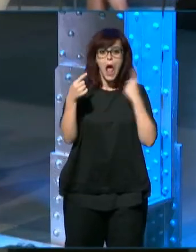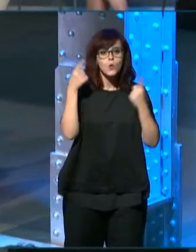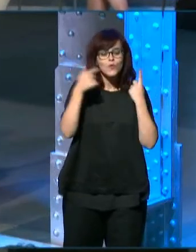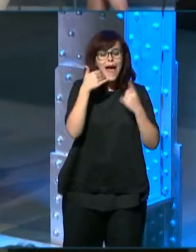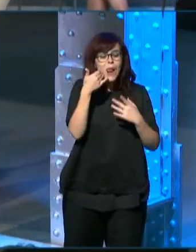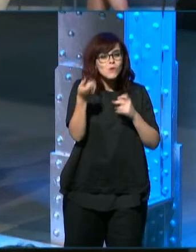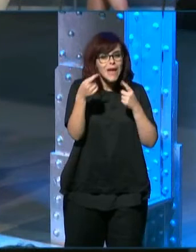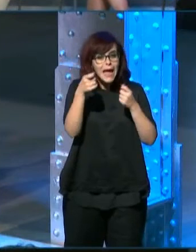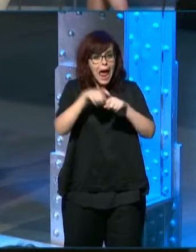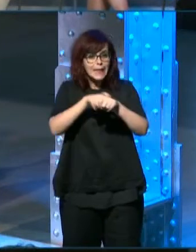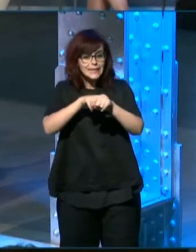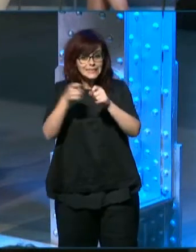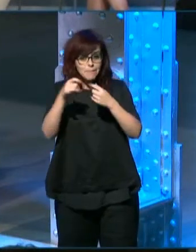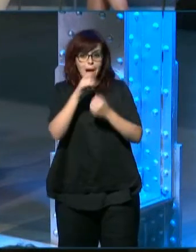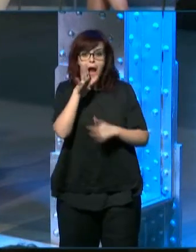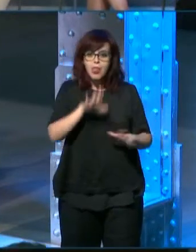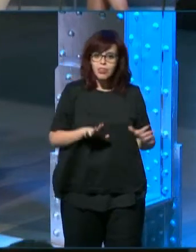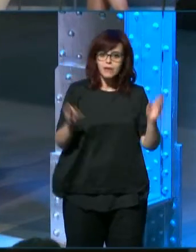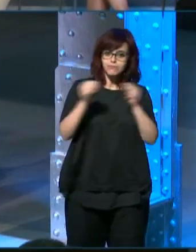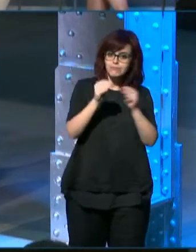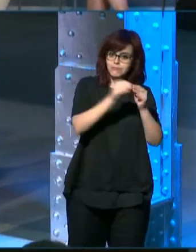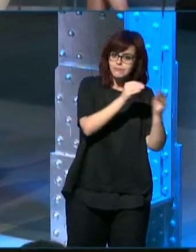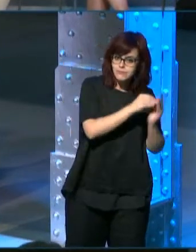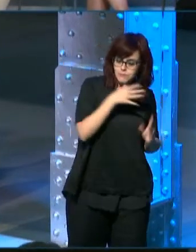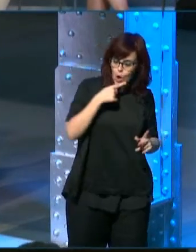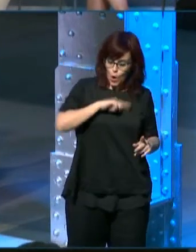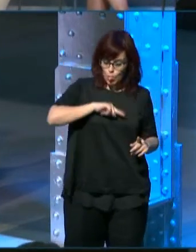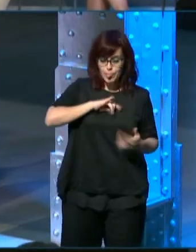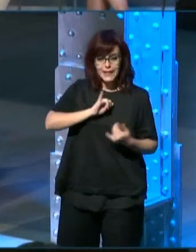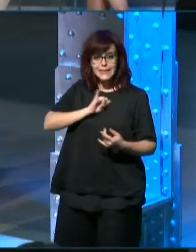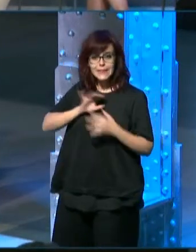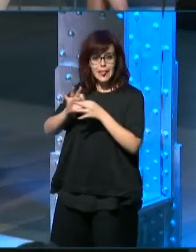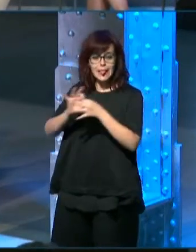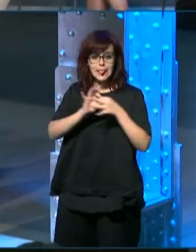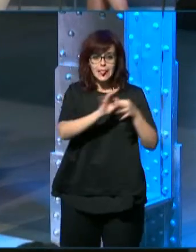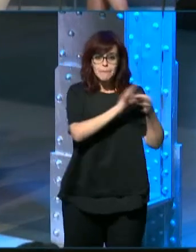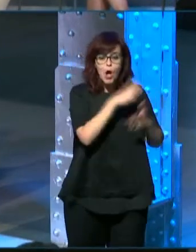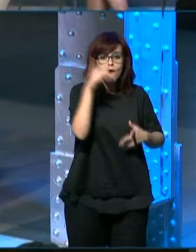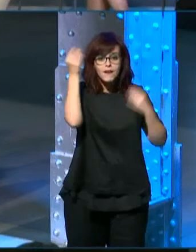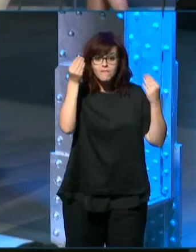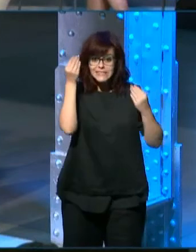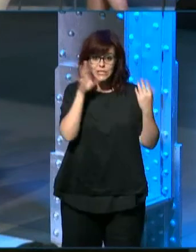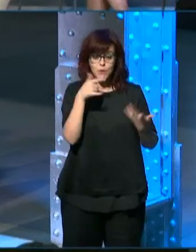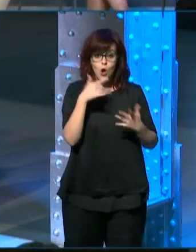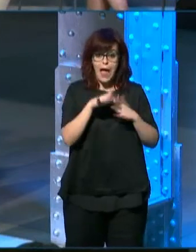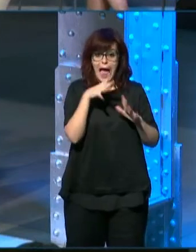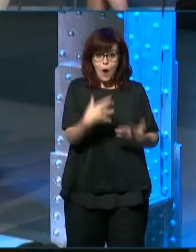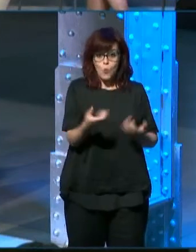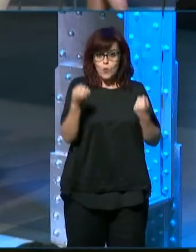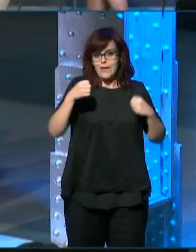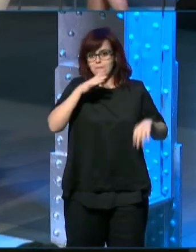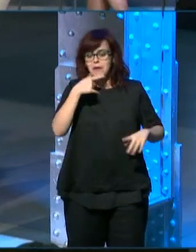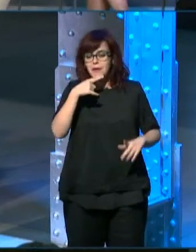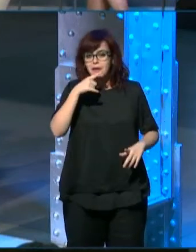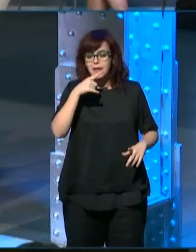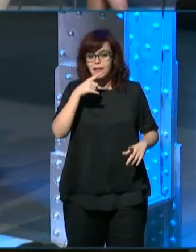hay algunas cosas con las que parece que coinciden todos, ¿no? Entonces, bueno, para iniciar un poco esa reflexión, aunque en vivo es muy difícil, ¿no?